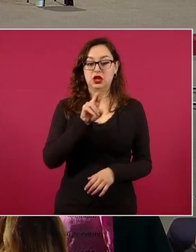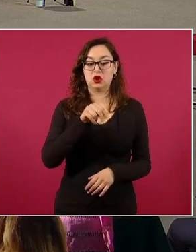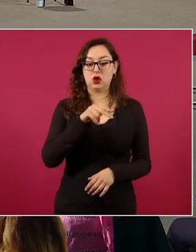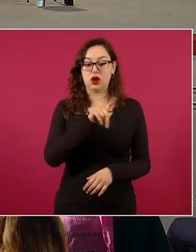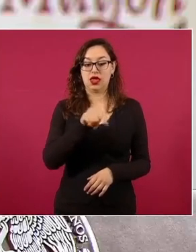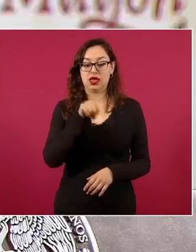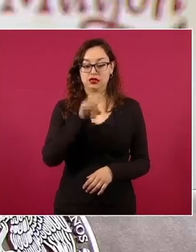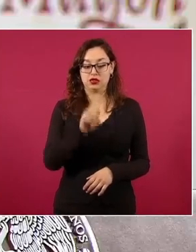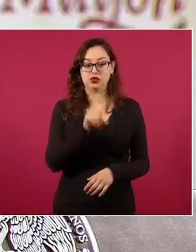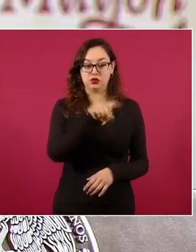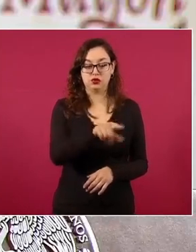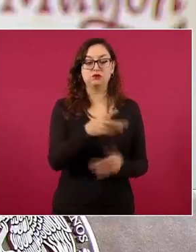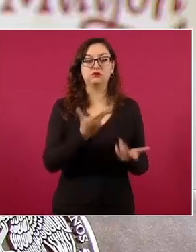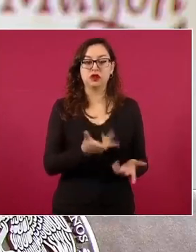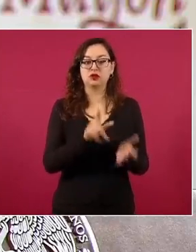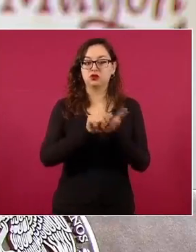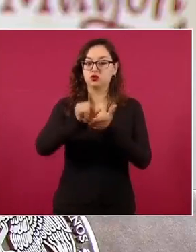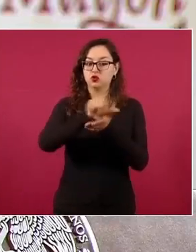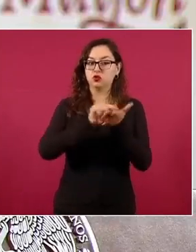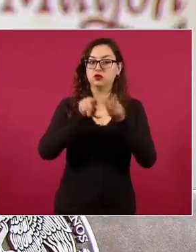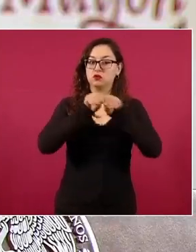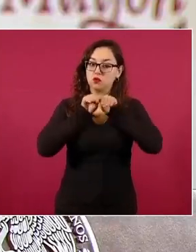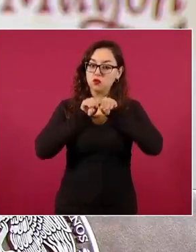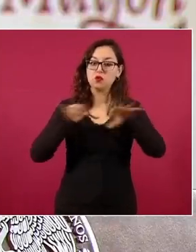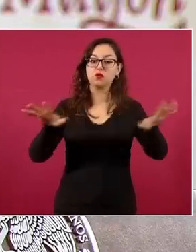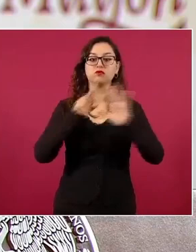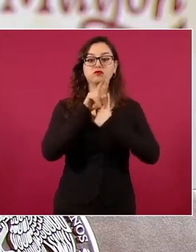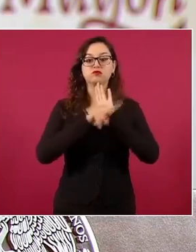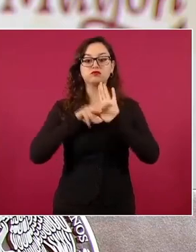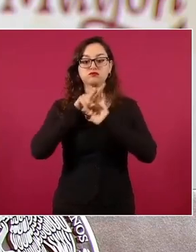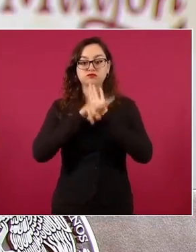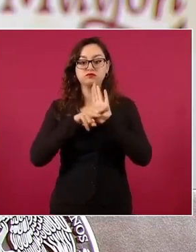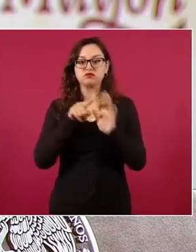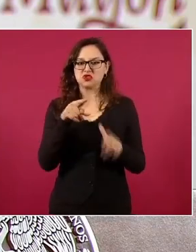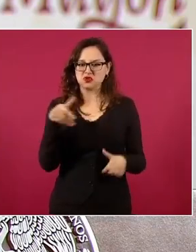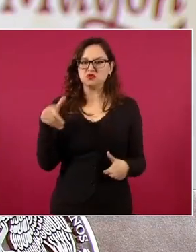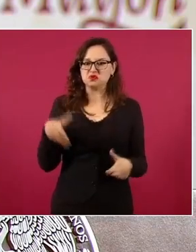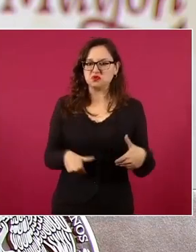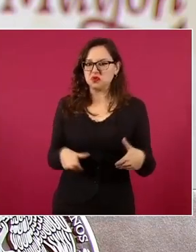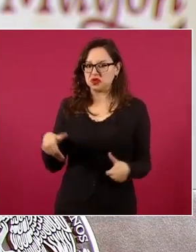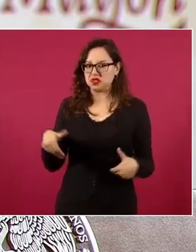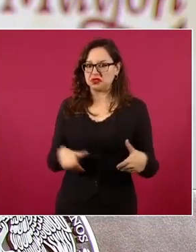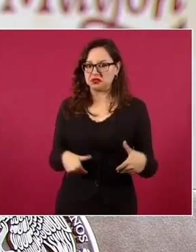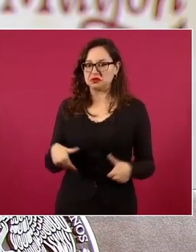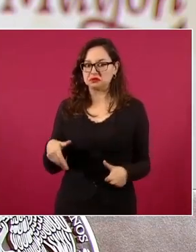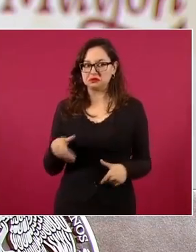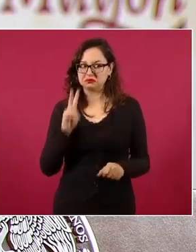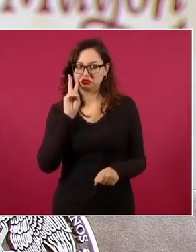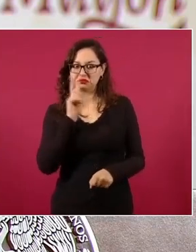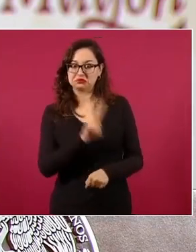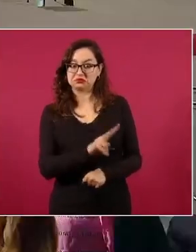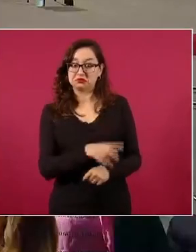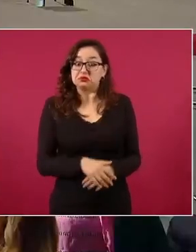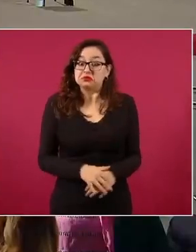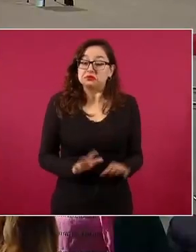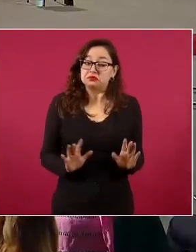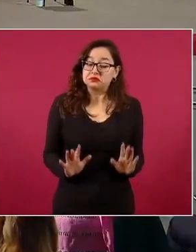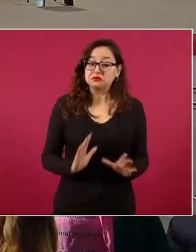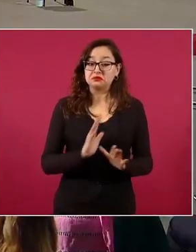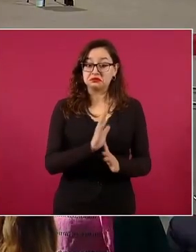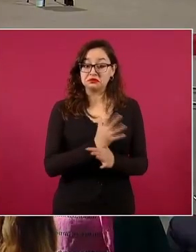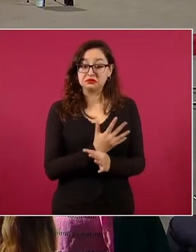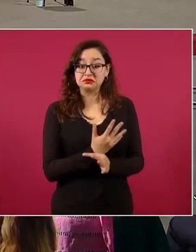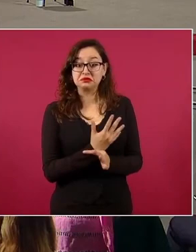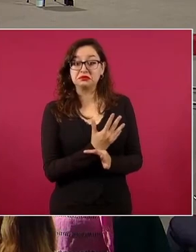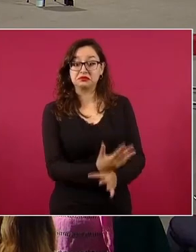publicó un video a través de su cuenta de Twitter. Visiblemente molesto, por cierto. Desmintiendo las versiones de que no